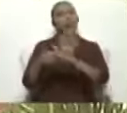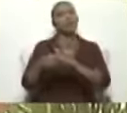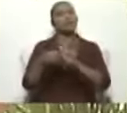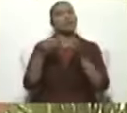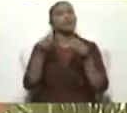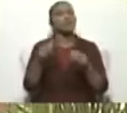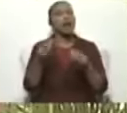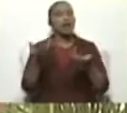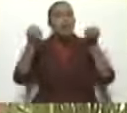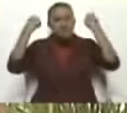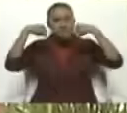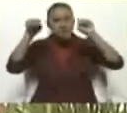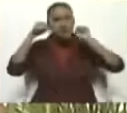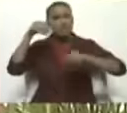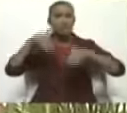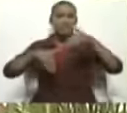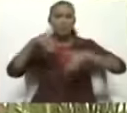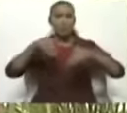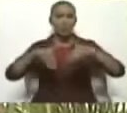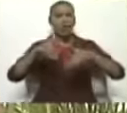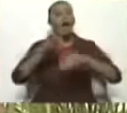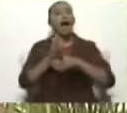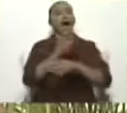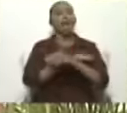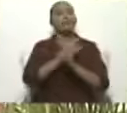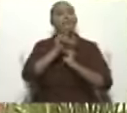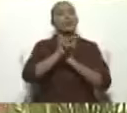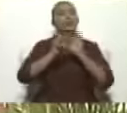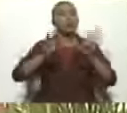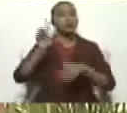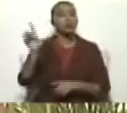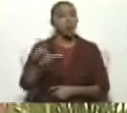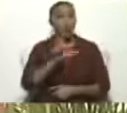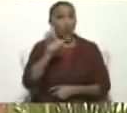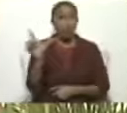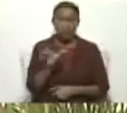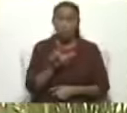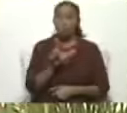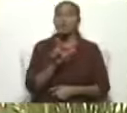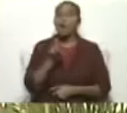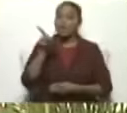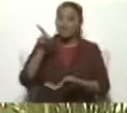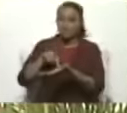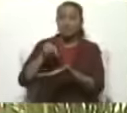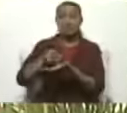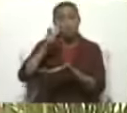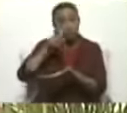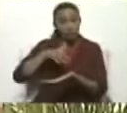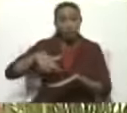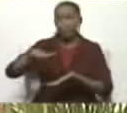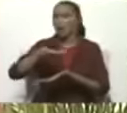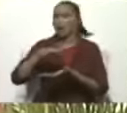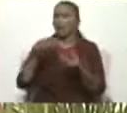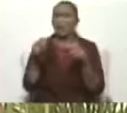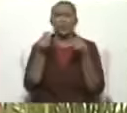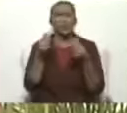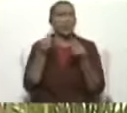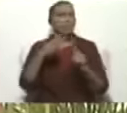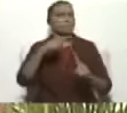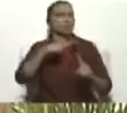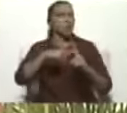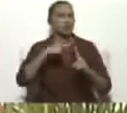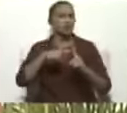al 28 de julio, tomando en cuenta que la participación del pueblo superó expectativas y la participación de las estructuras de base